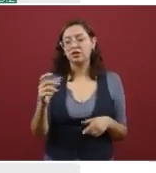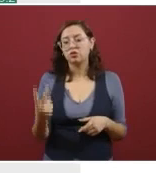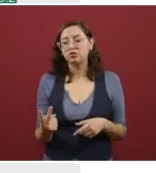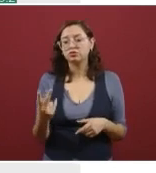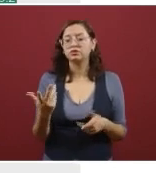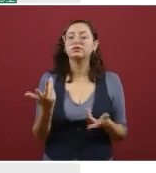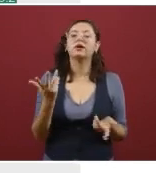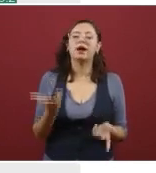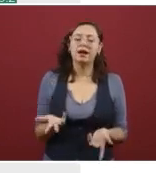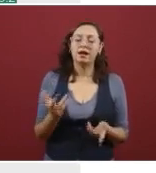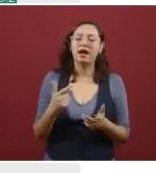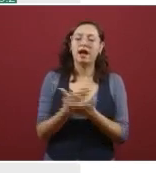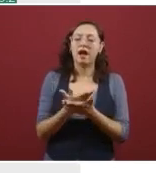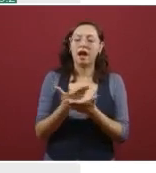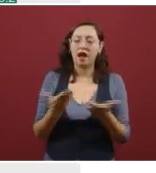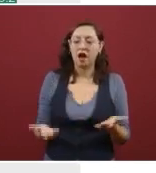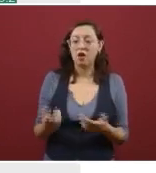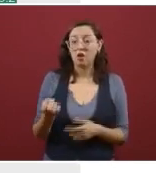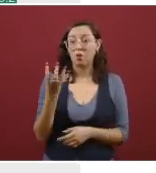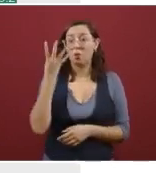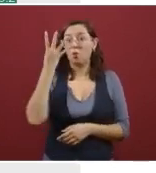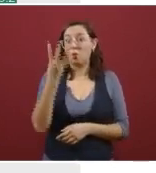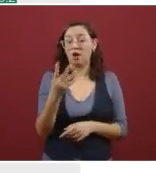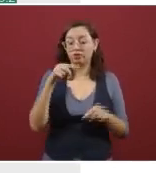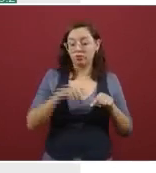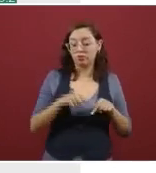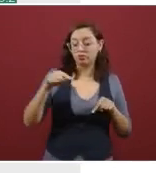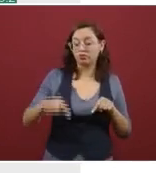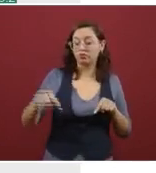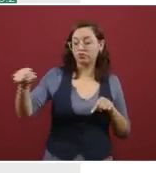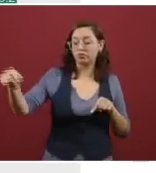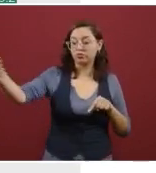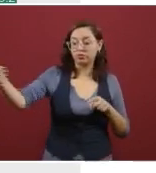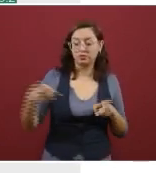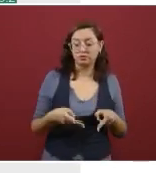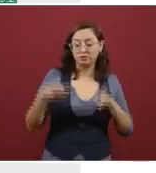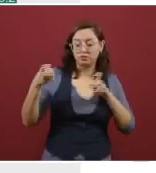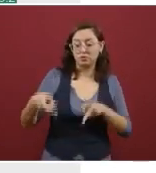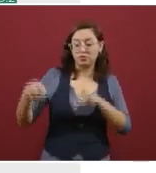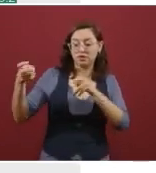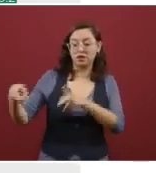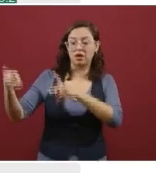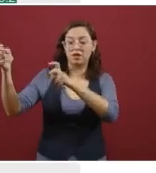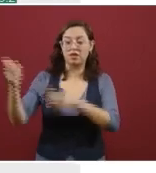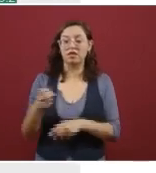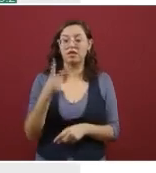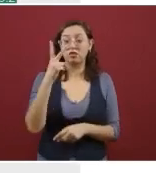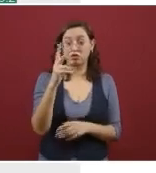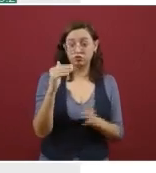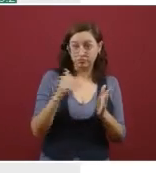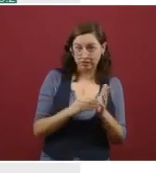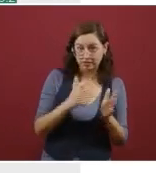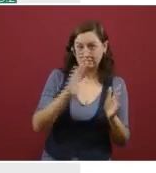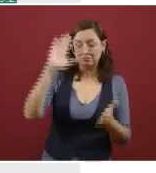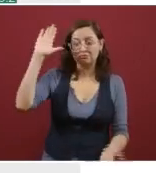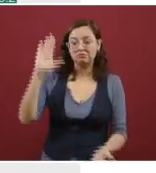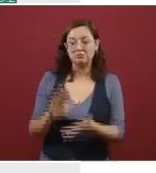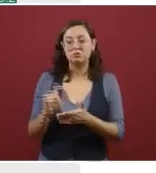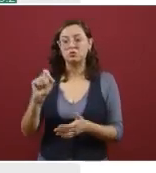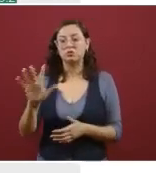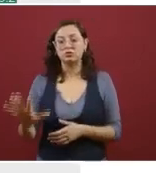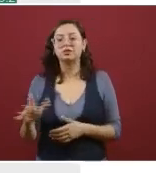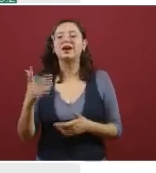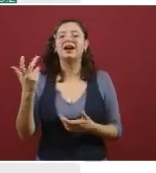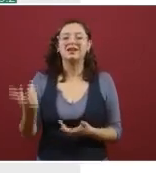ahora se incrementaron a 4, pero el robo pasó de 2,000 a 0,5, y así para cada uno de